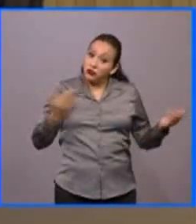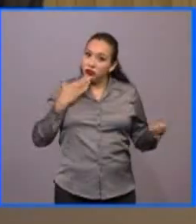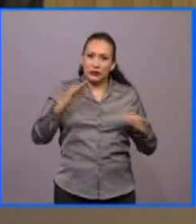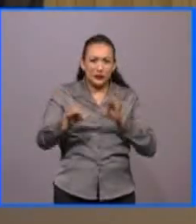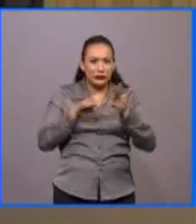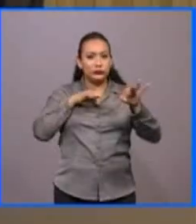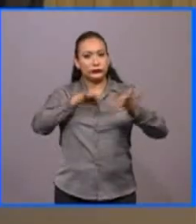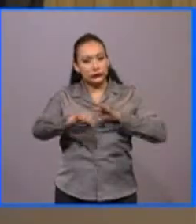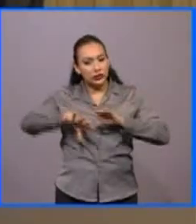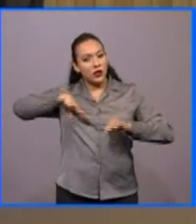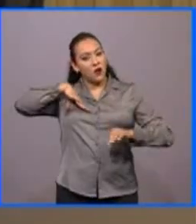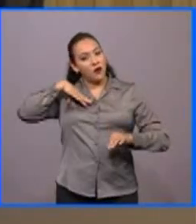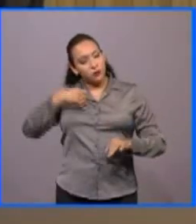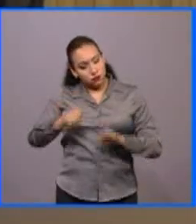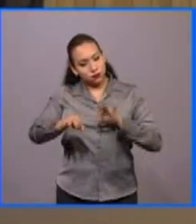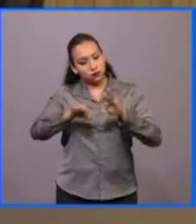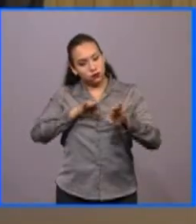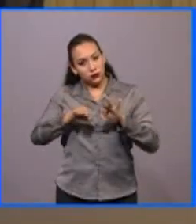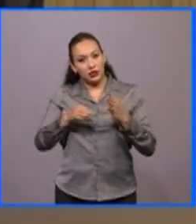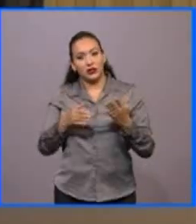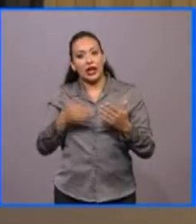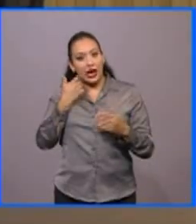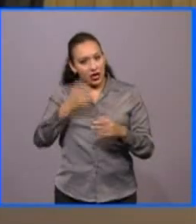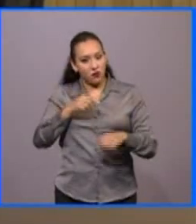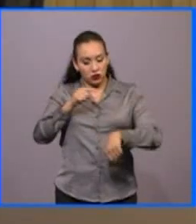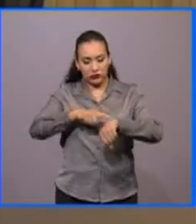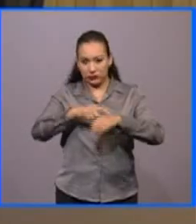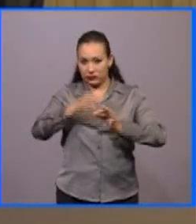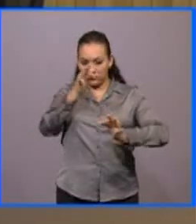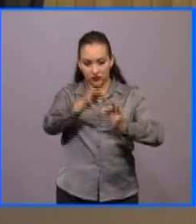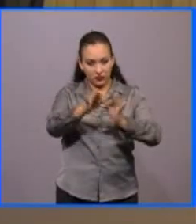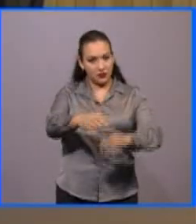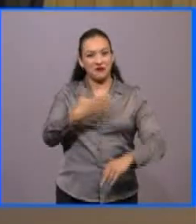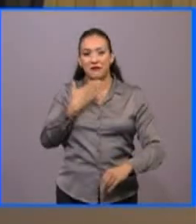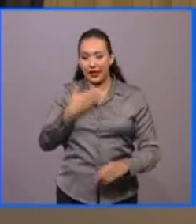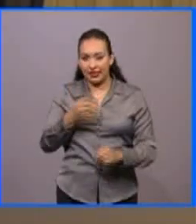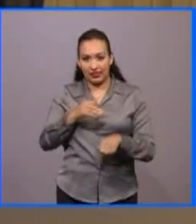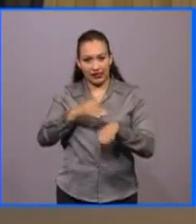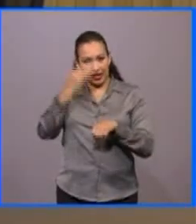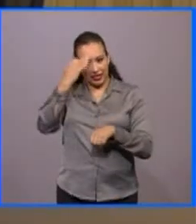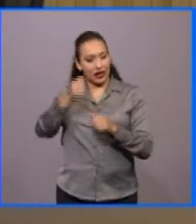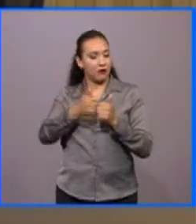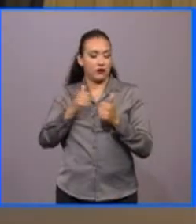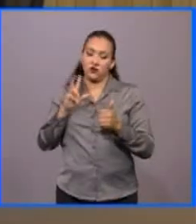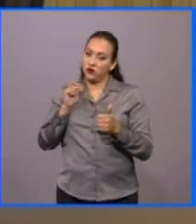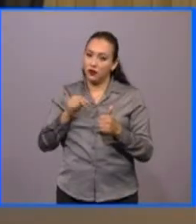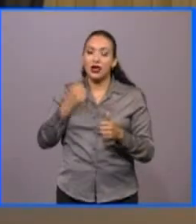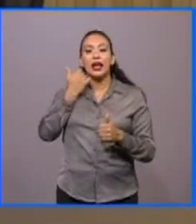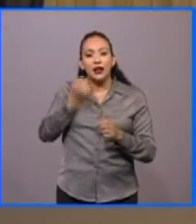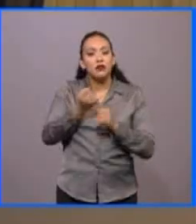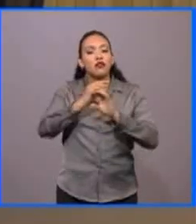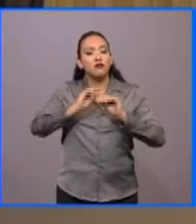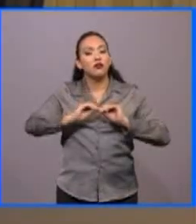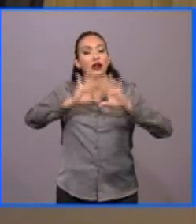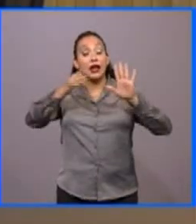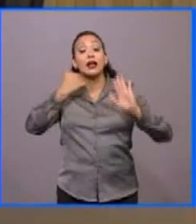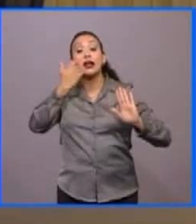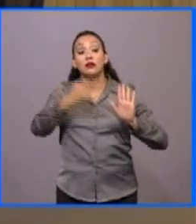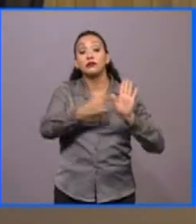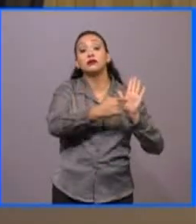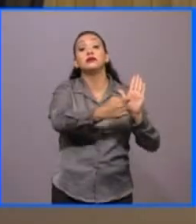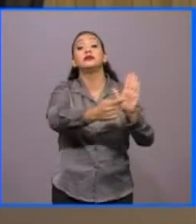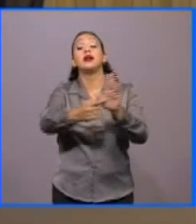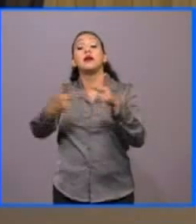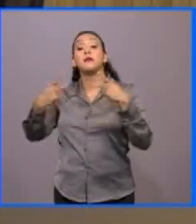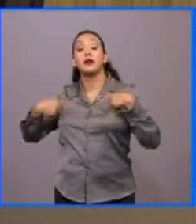hemos procurado que sea trazable toda nuestra forma de actuar, que sea transparente, que sea pública, para